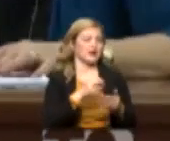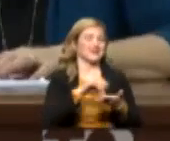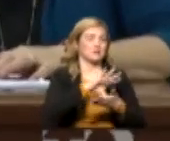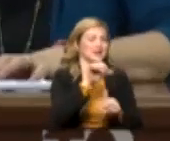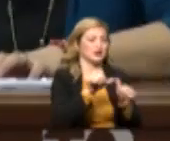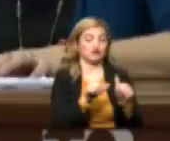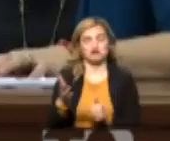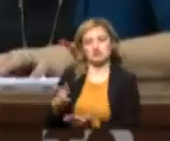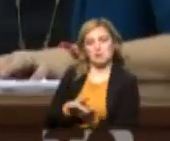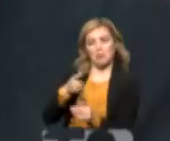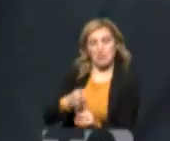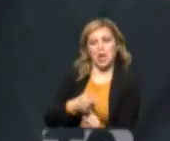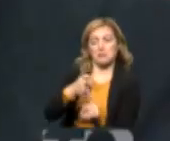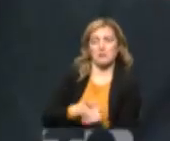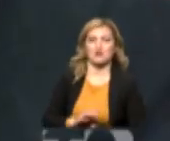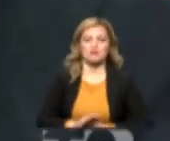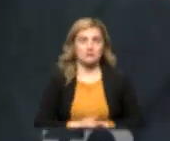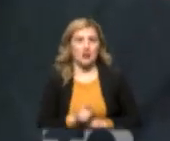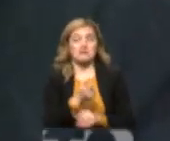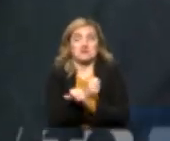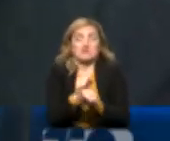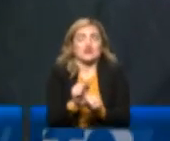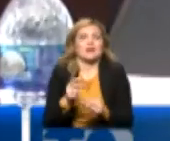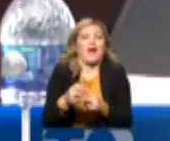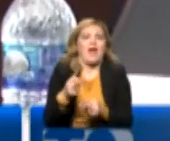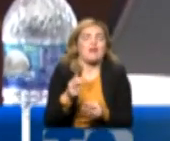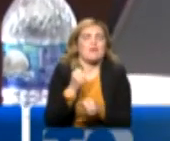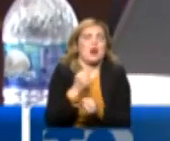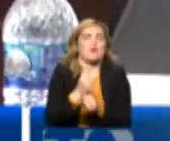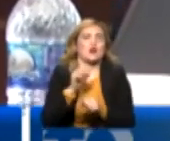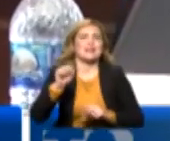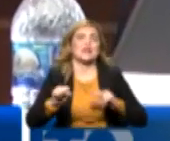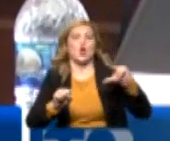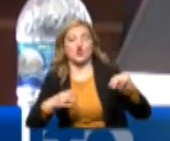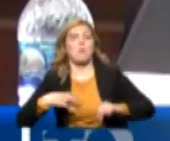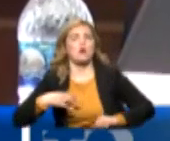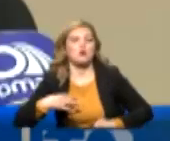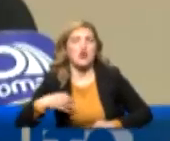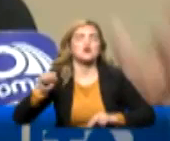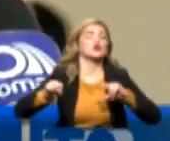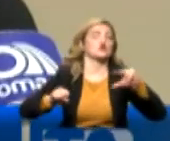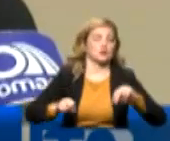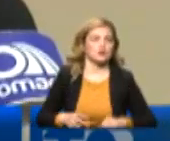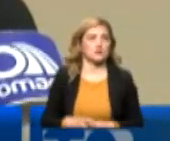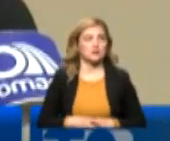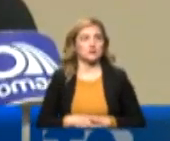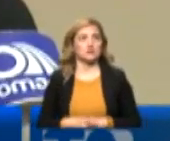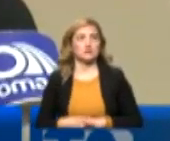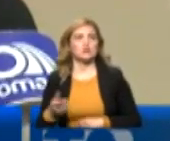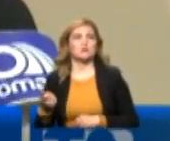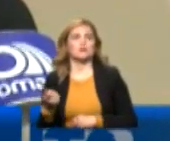concusión tiene que ser si el dinero que le depositaron sus ex colaboradores era o no un aporte voluntario. Esos